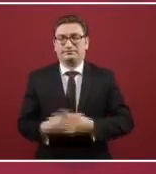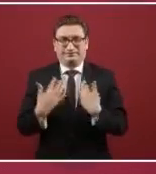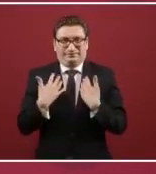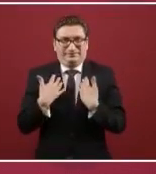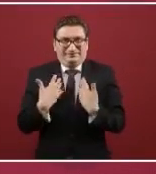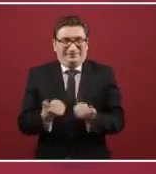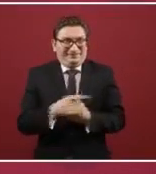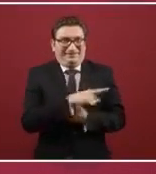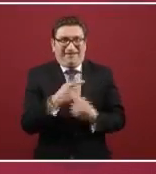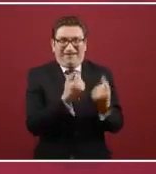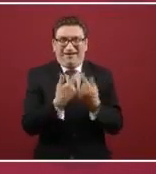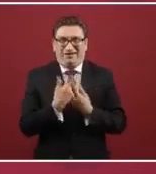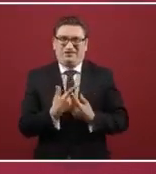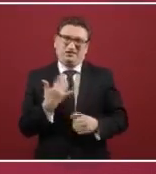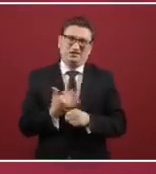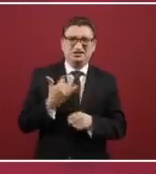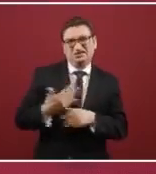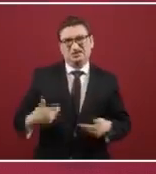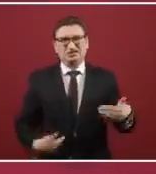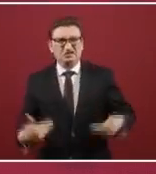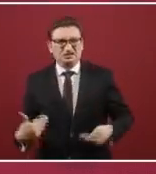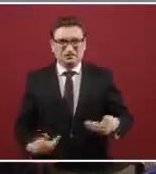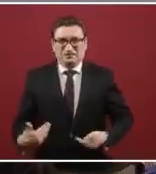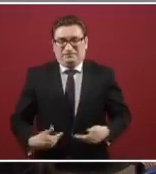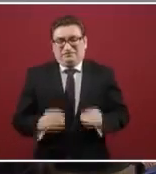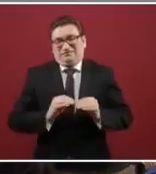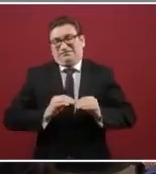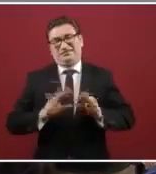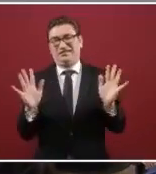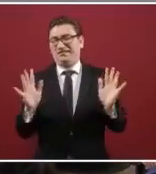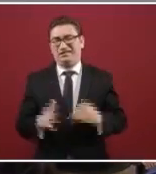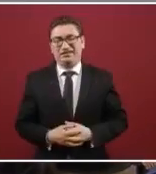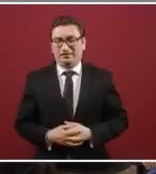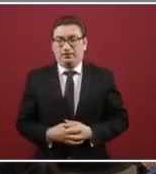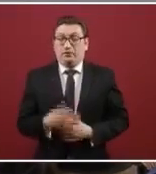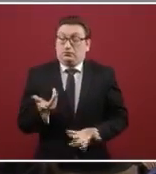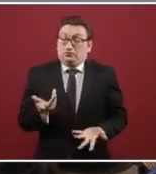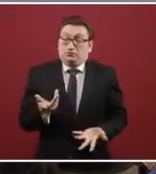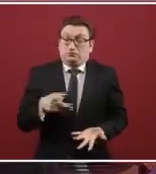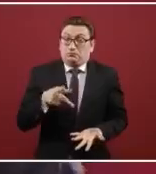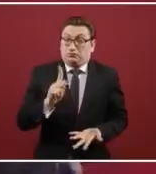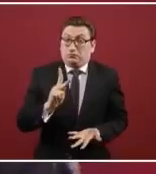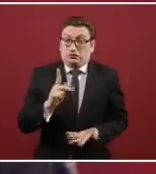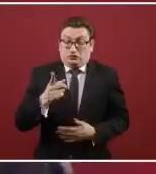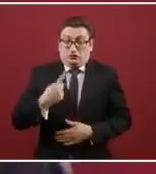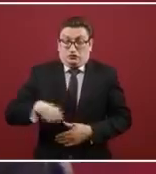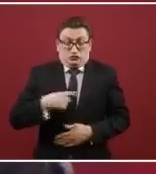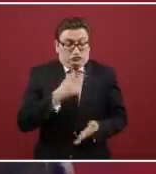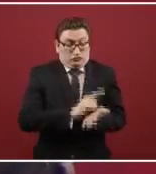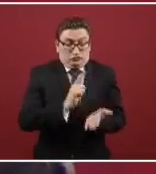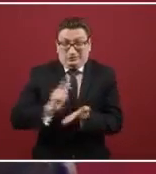Entiendo entonces las molestias que todo esto ocasiona, pero si no limpiamos,